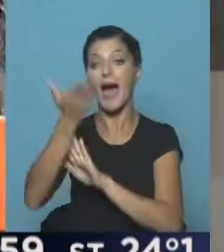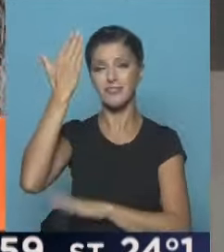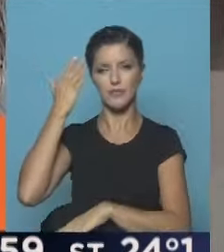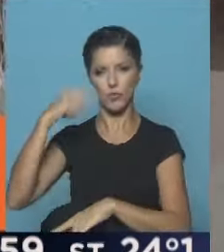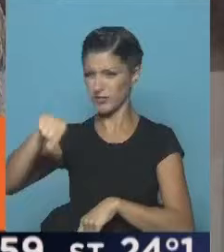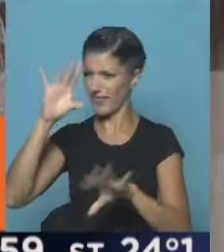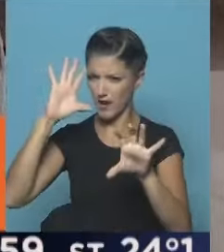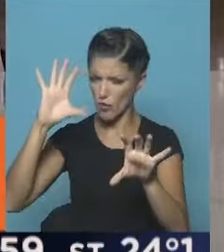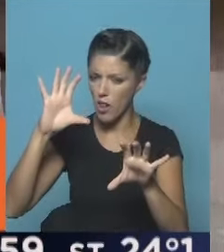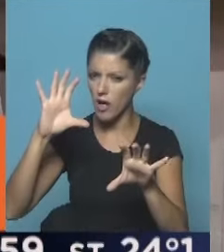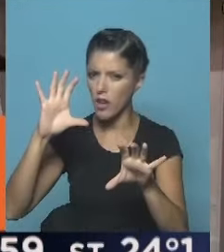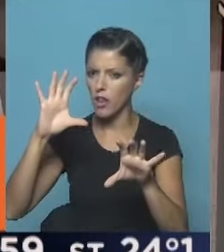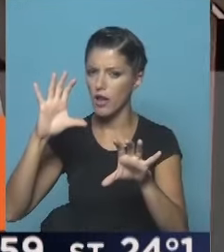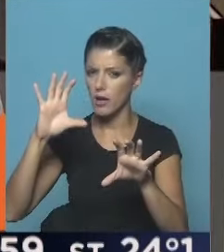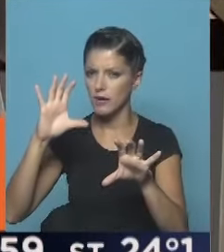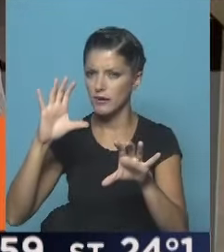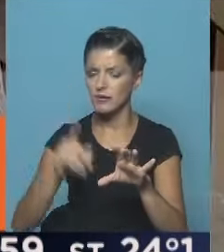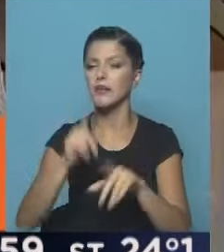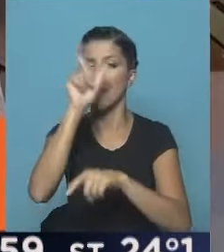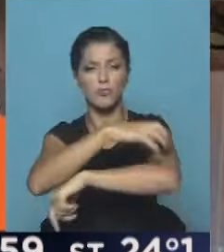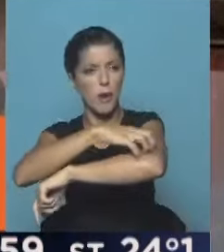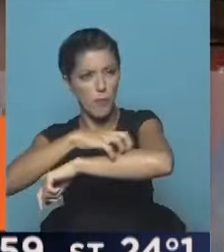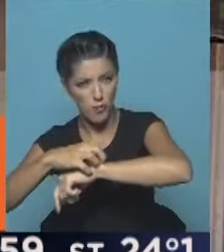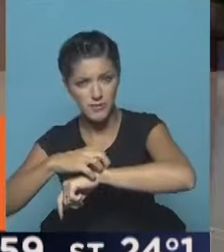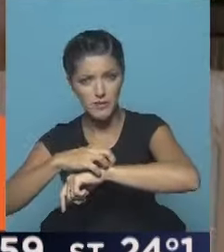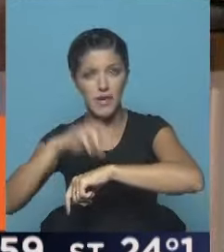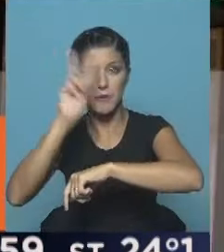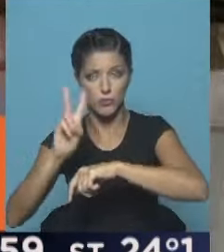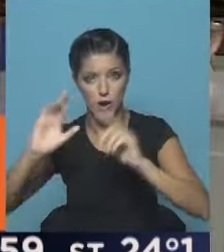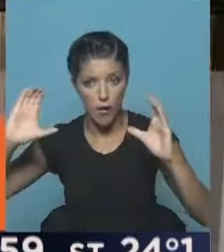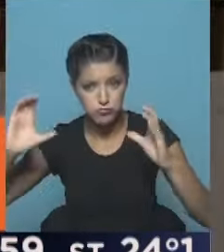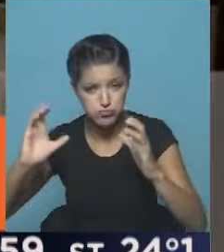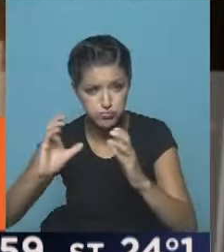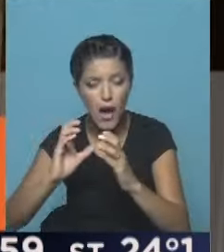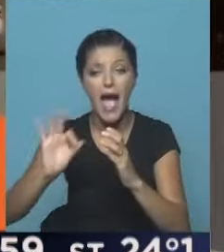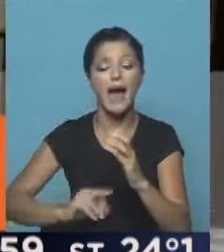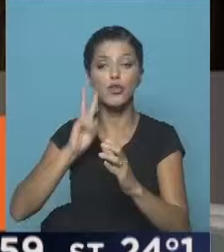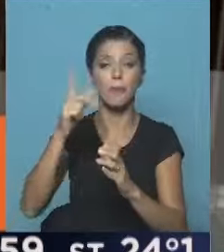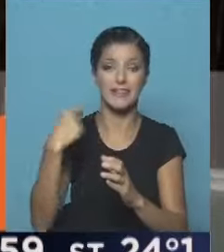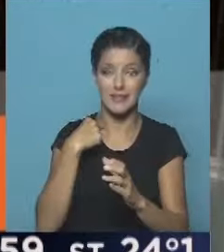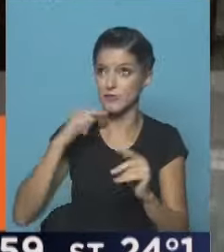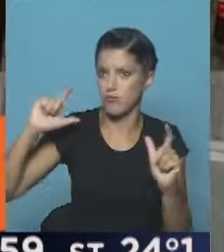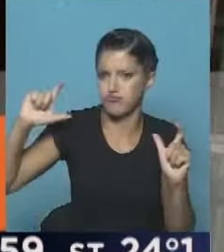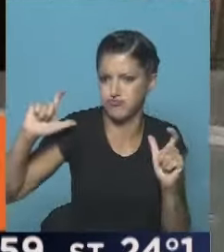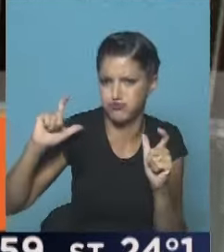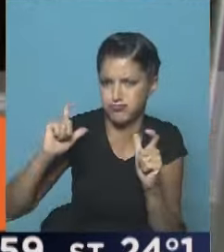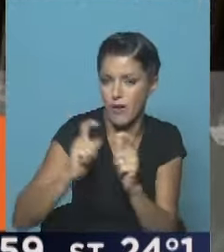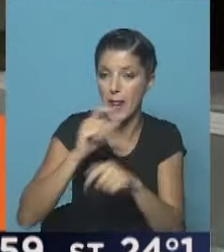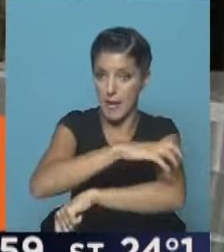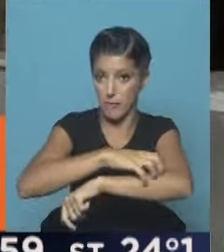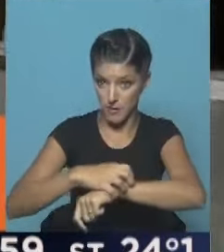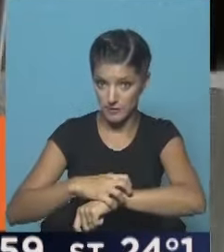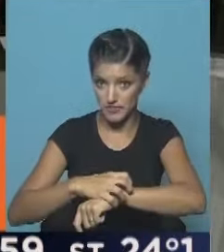que el índice de pobreza en Venezuela se redujo hasta el año 2013 significativamente. El